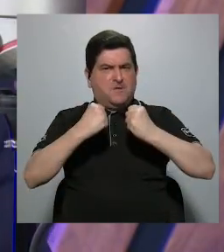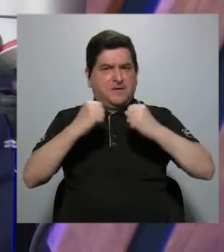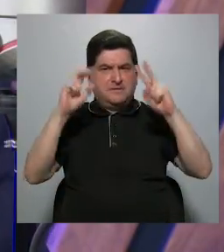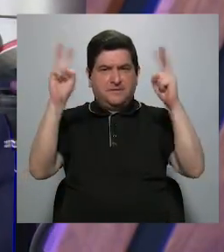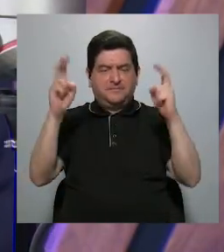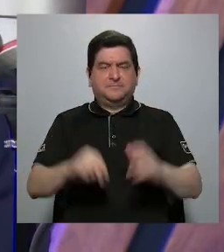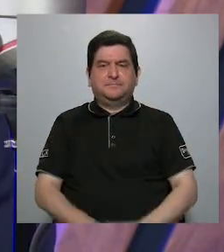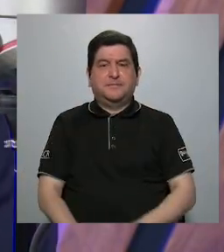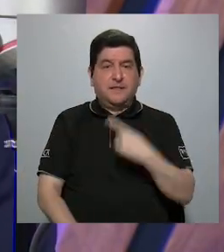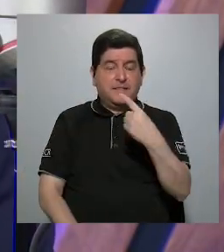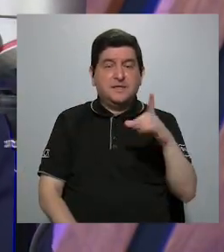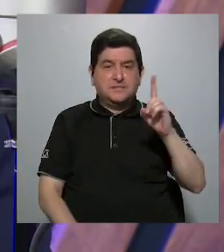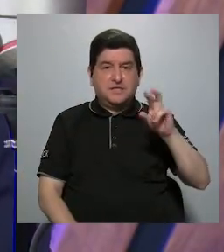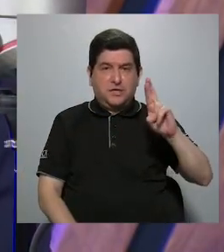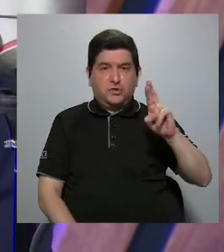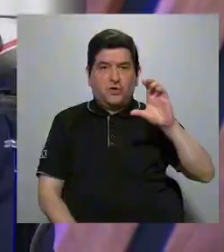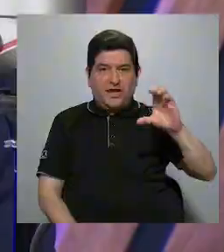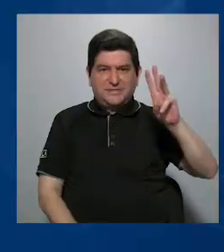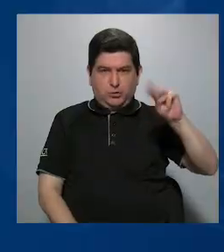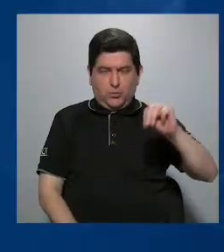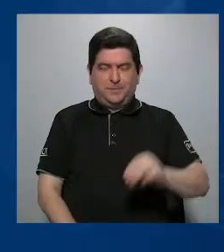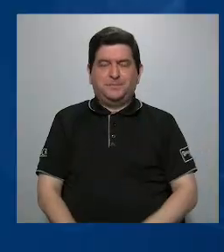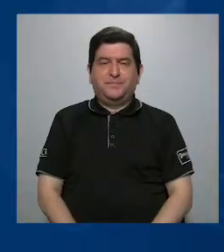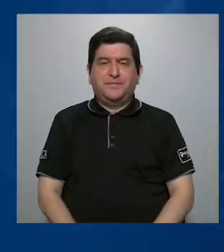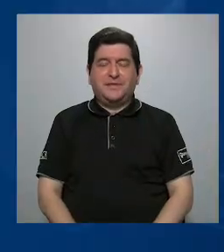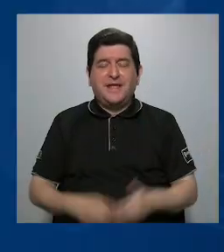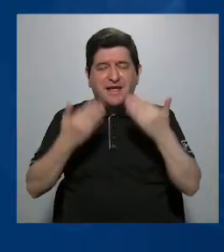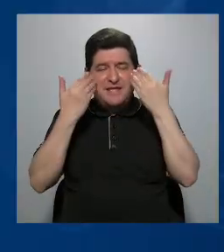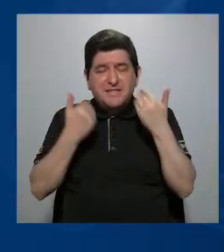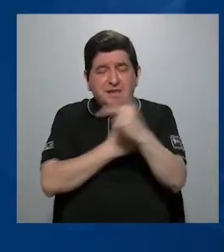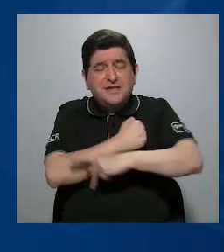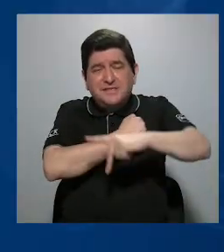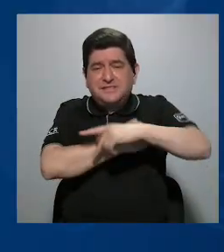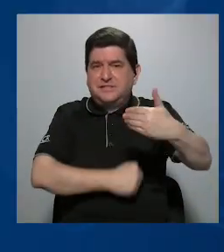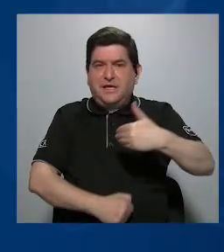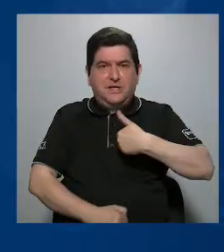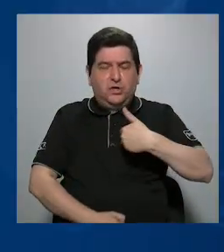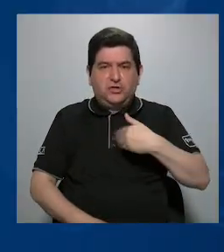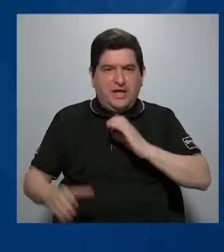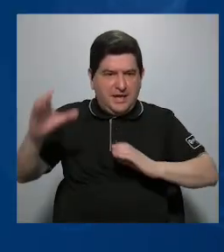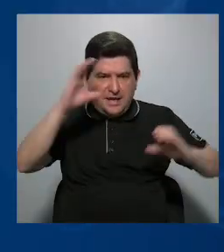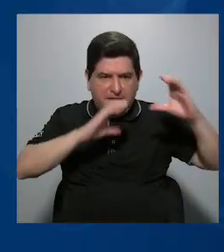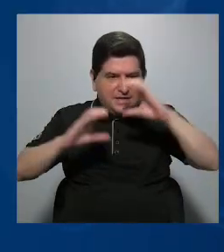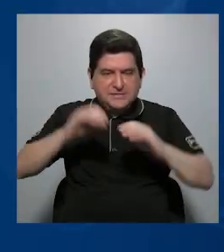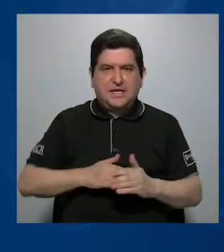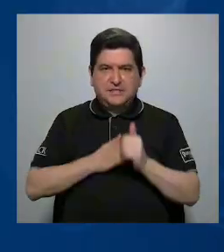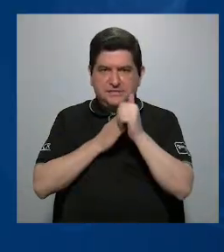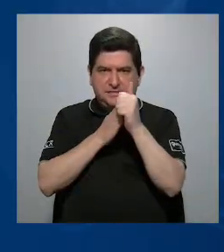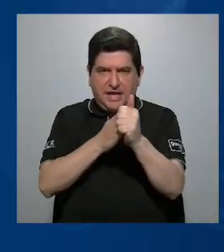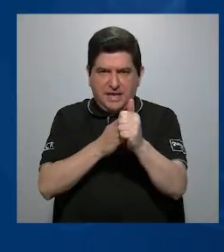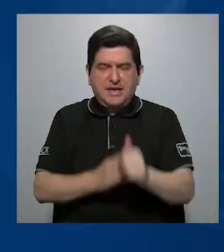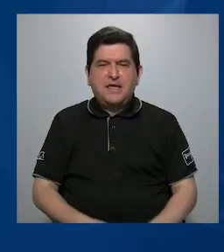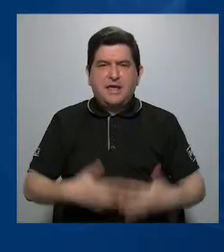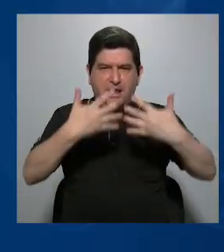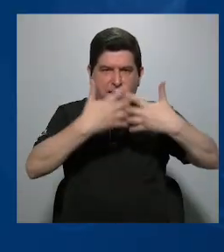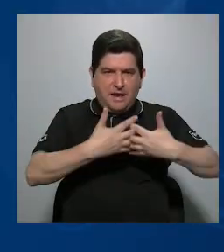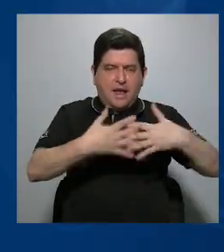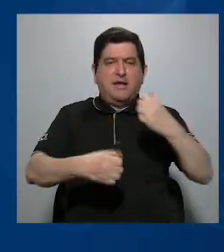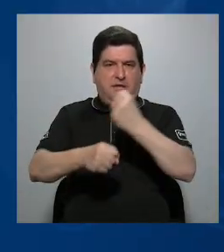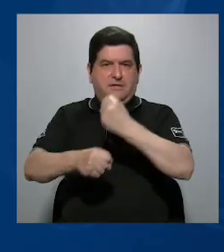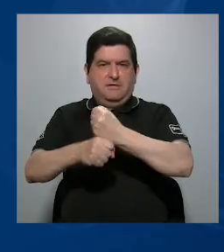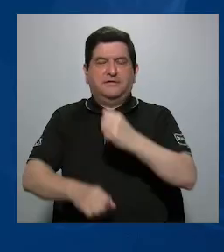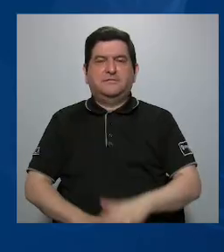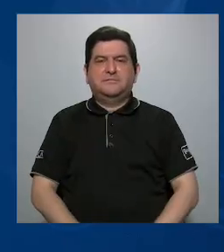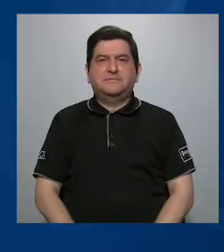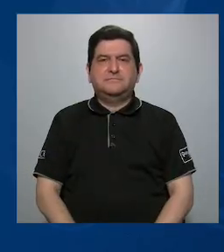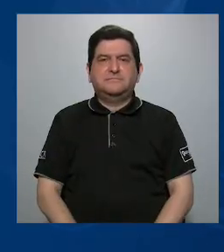muy fuerte. Y dice el doctor Castro Madrid: triste del país que no tome a las ciencias por guía de sus